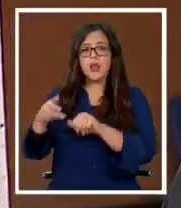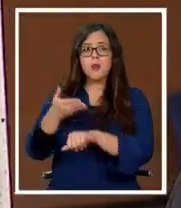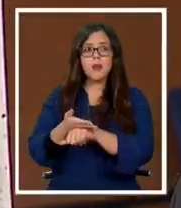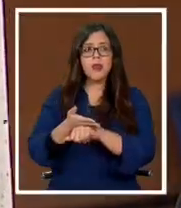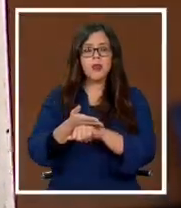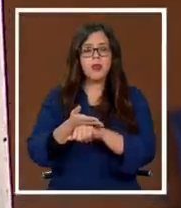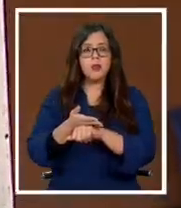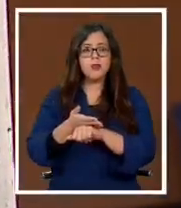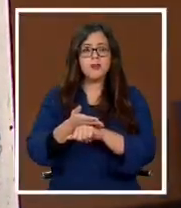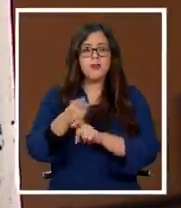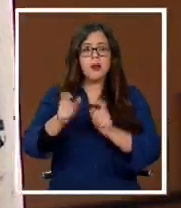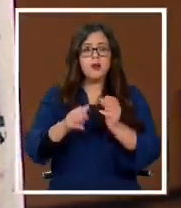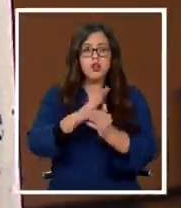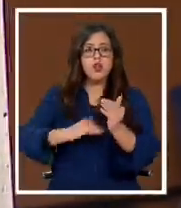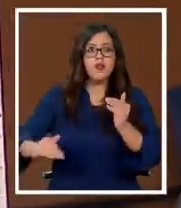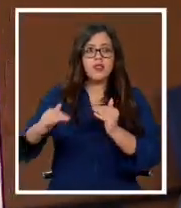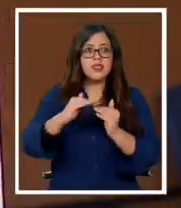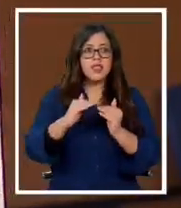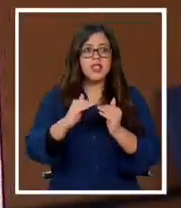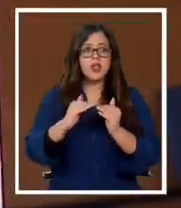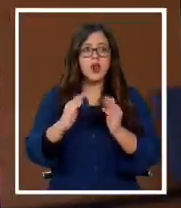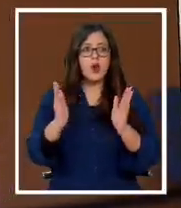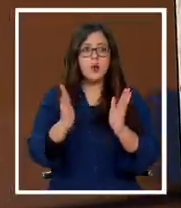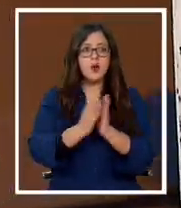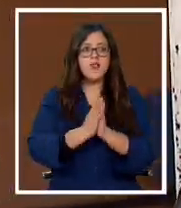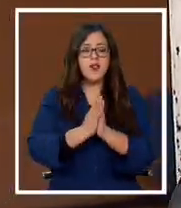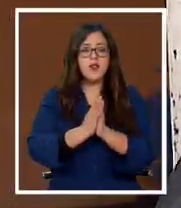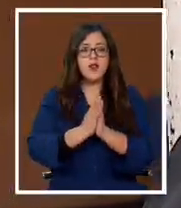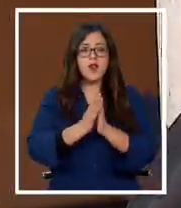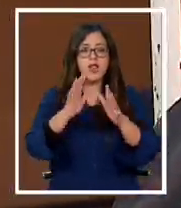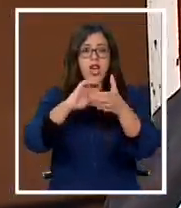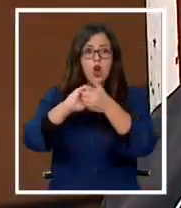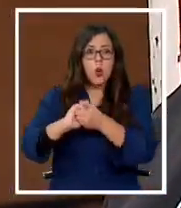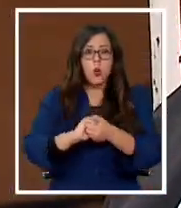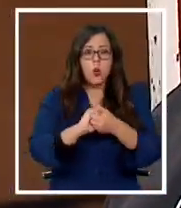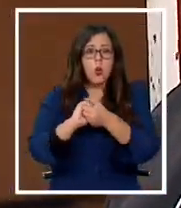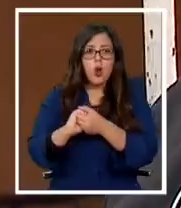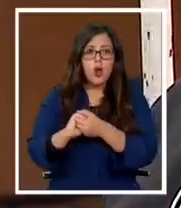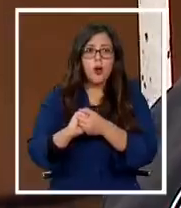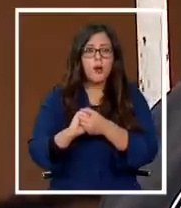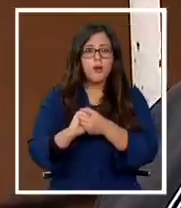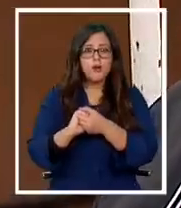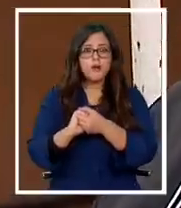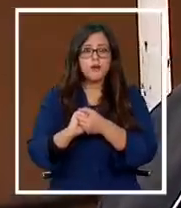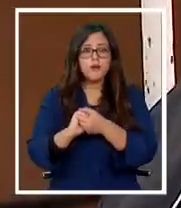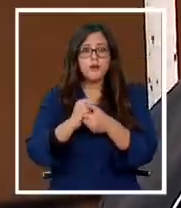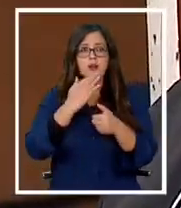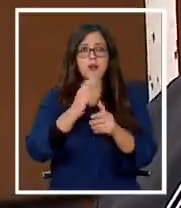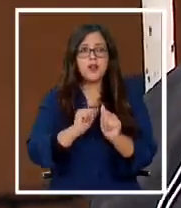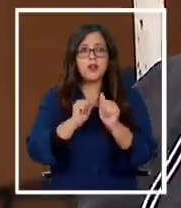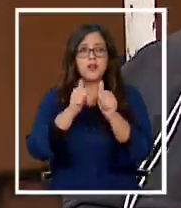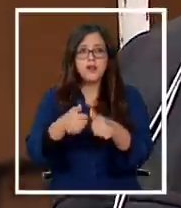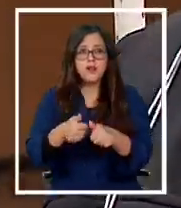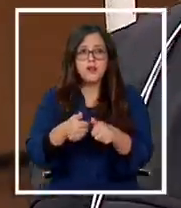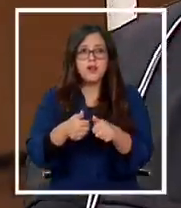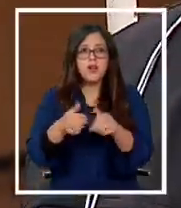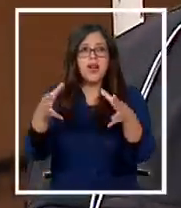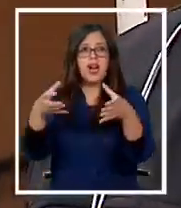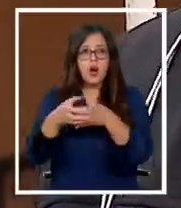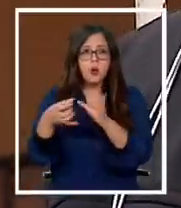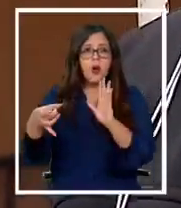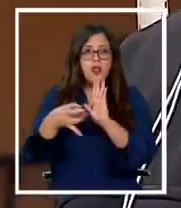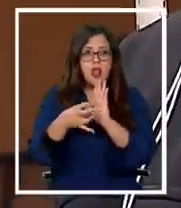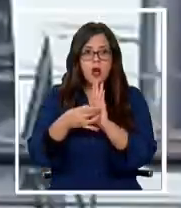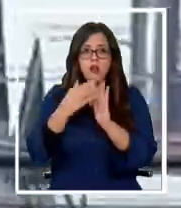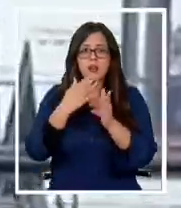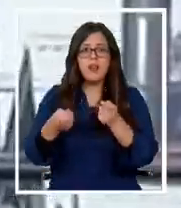llamado a mis vecinos, a mis pobladores, a que nos unamos y que logremos unidos también derrocar esta lacra que es la delincuencia y